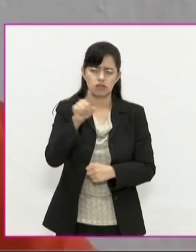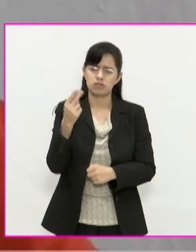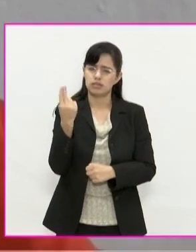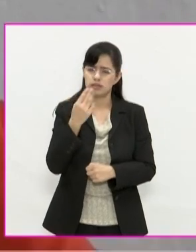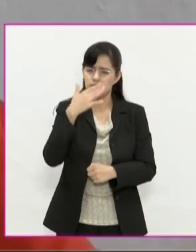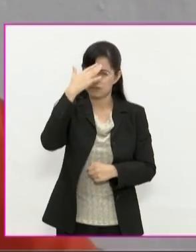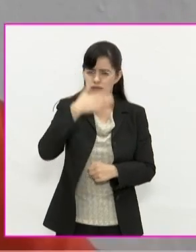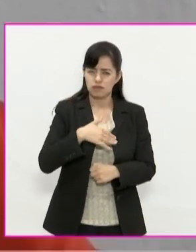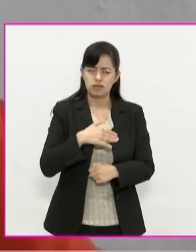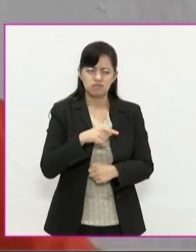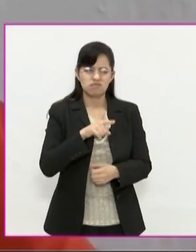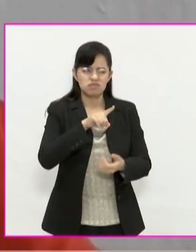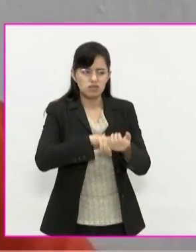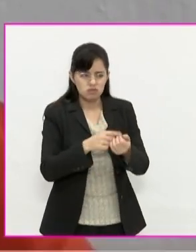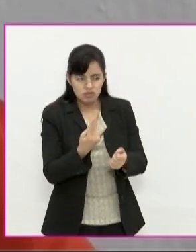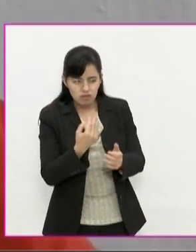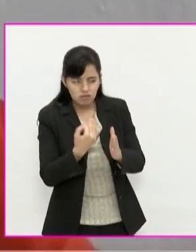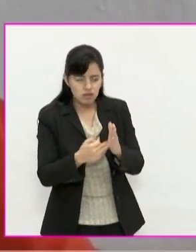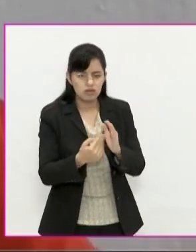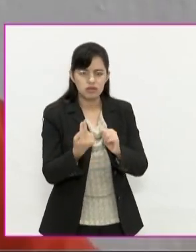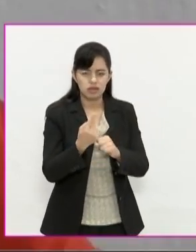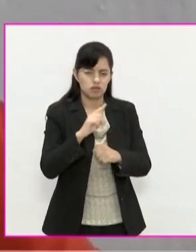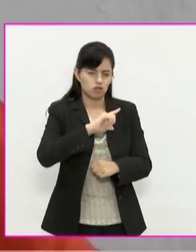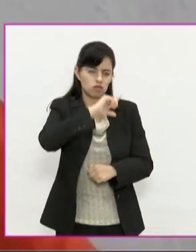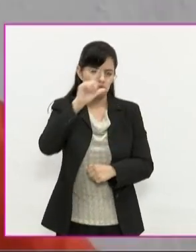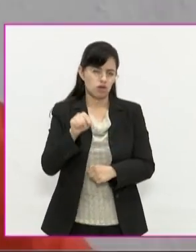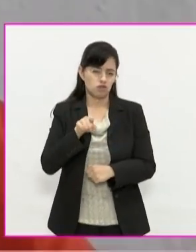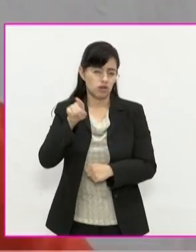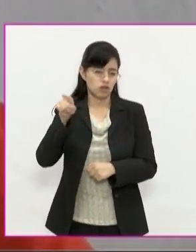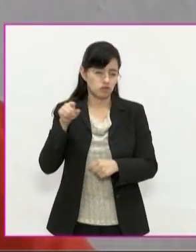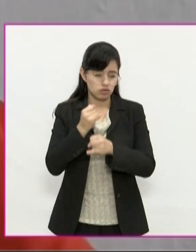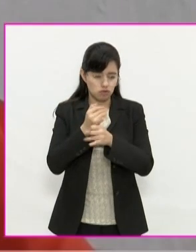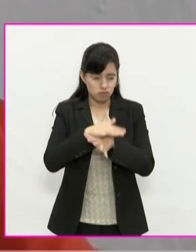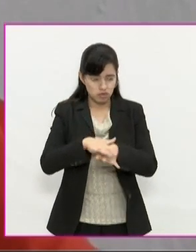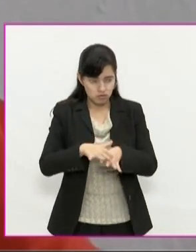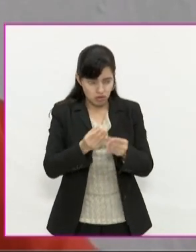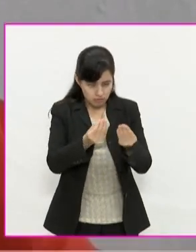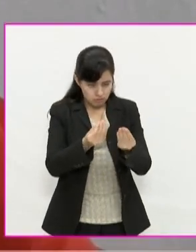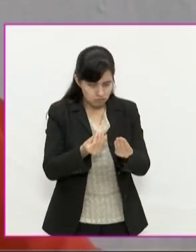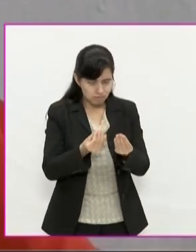Al final, ellos tendrán el panorama completo para decidir cómo va a ser